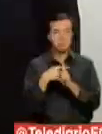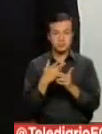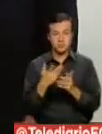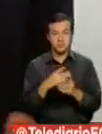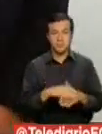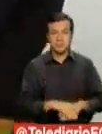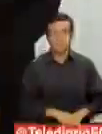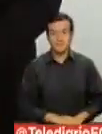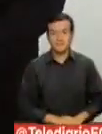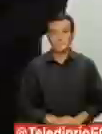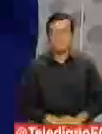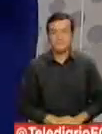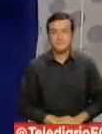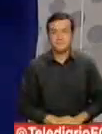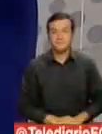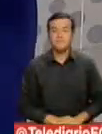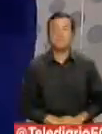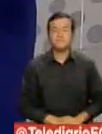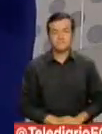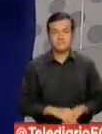Carlos Burgos, Telediario.